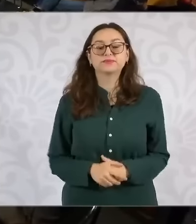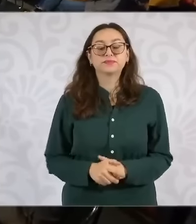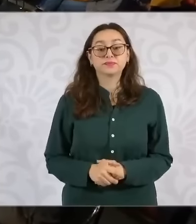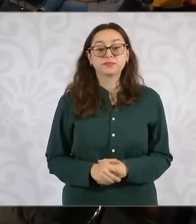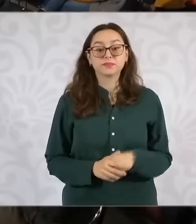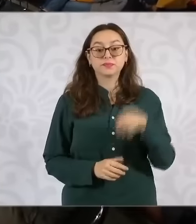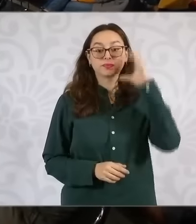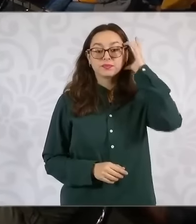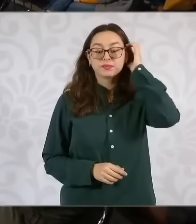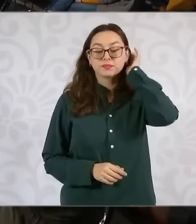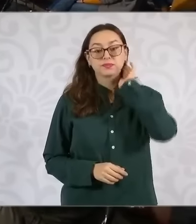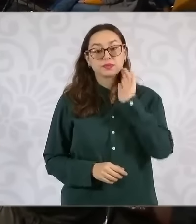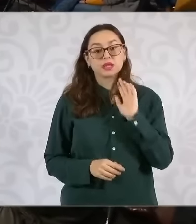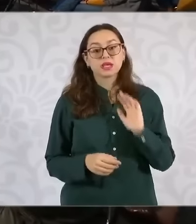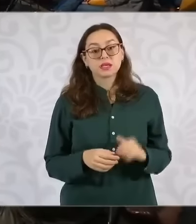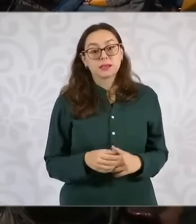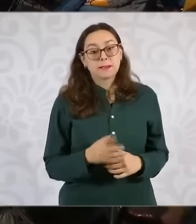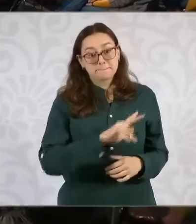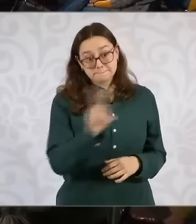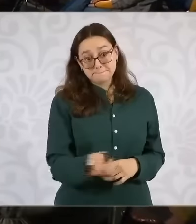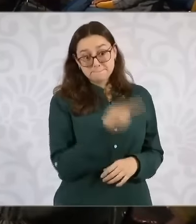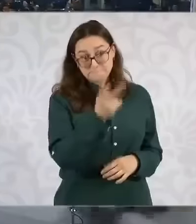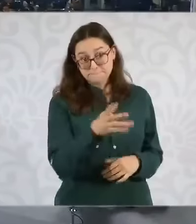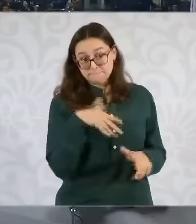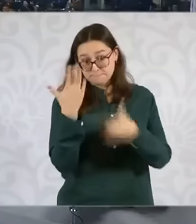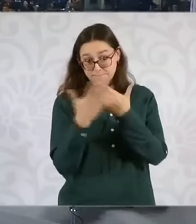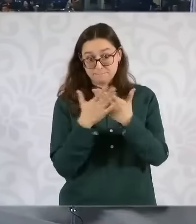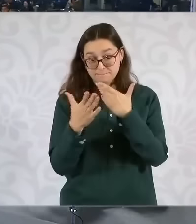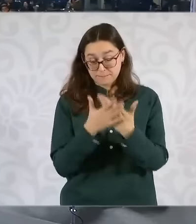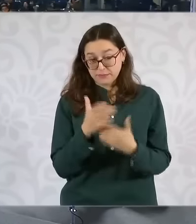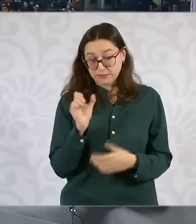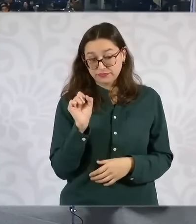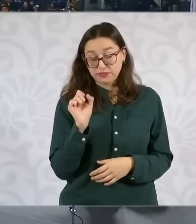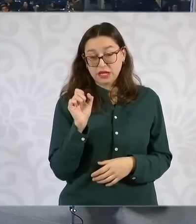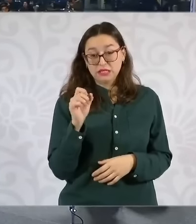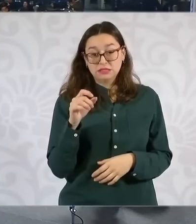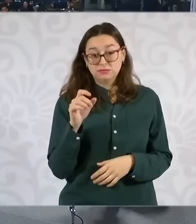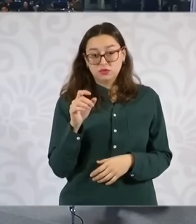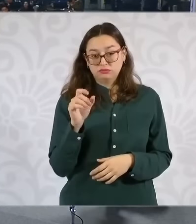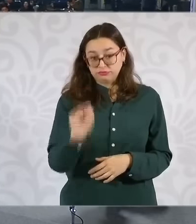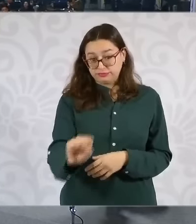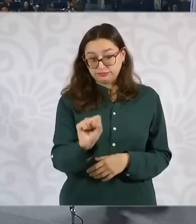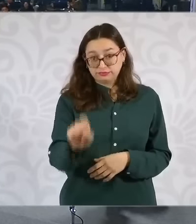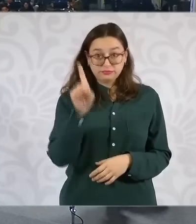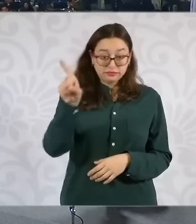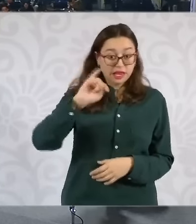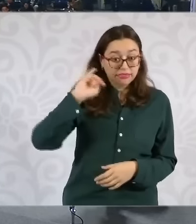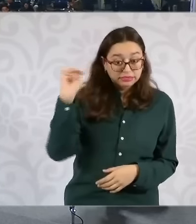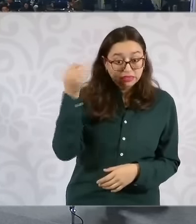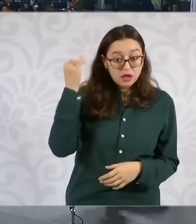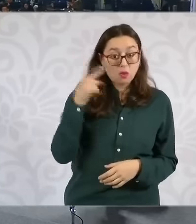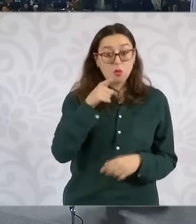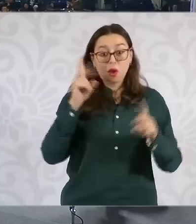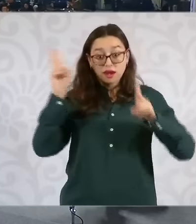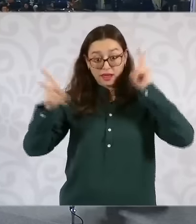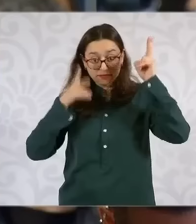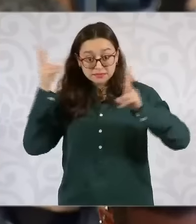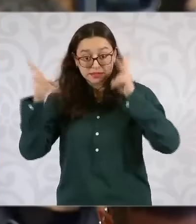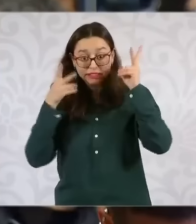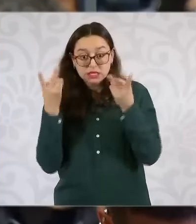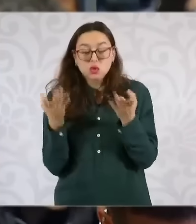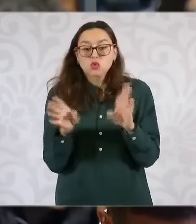adelantaba un poco de su agenda en Baja California, en Tijuana, para el próximo sábado. ¿Cómo va a ser esta visita del sábado?